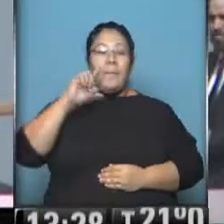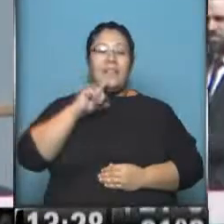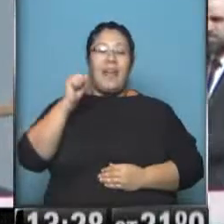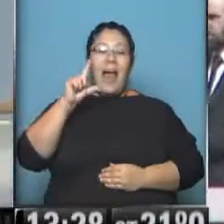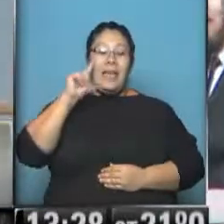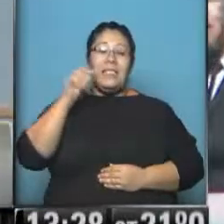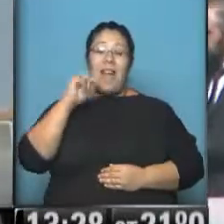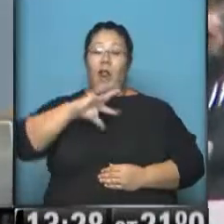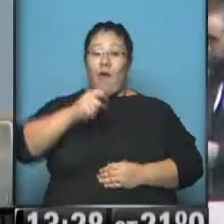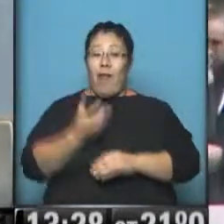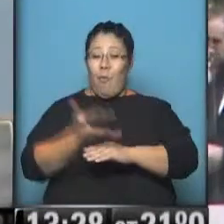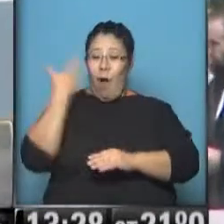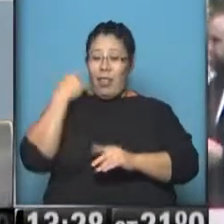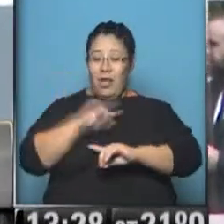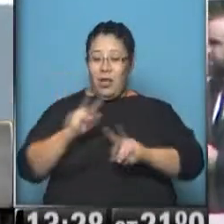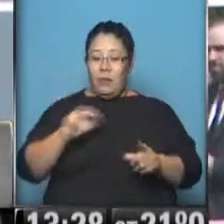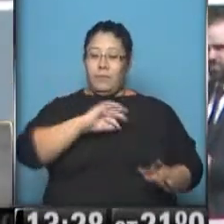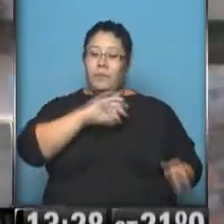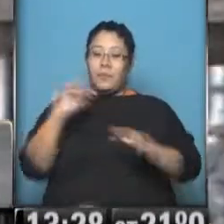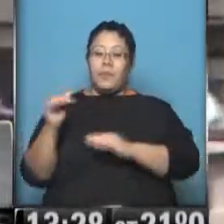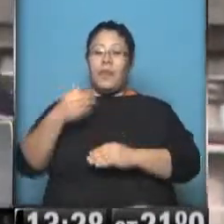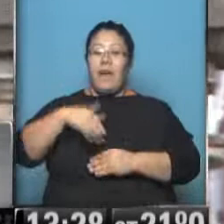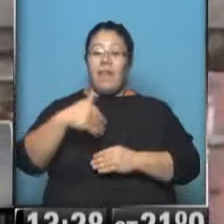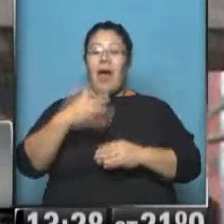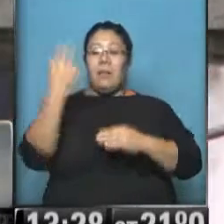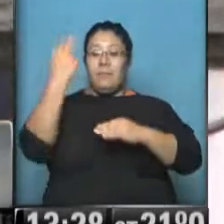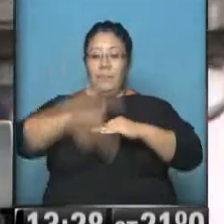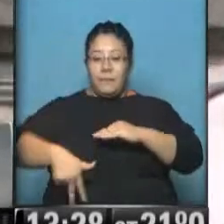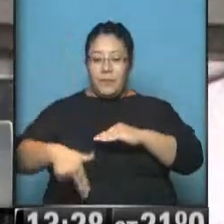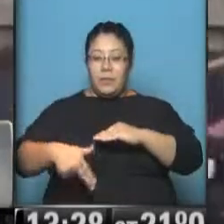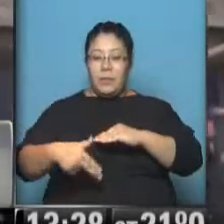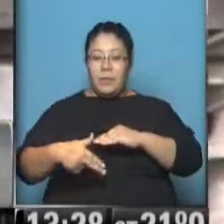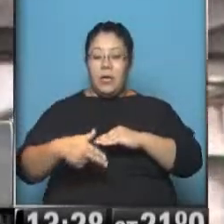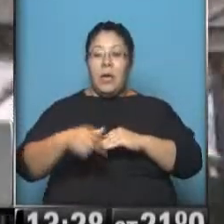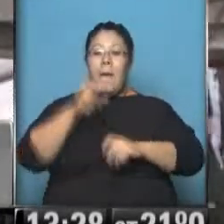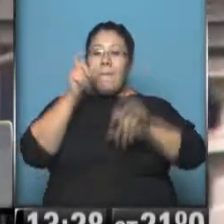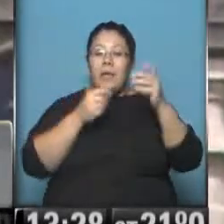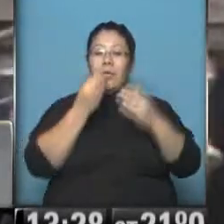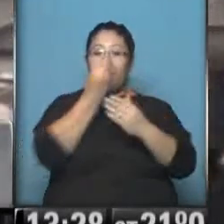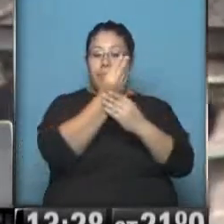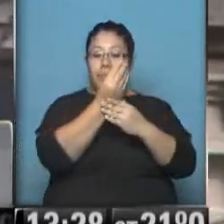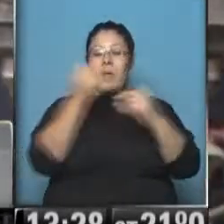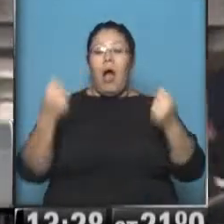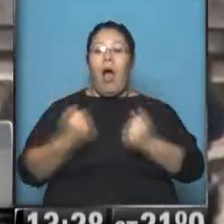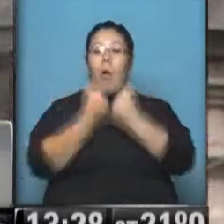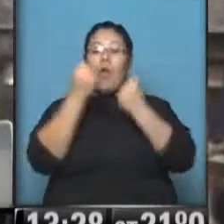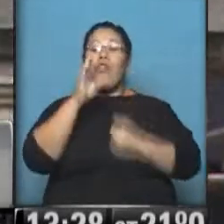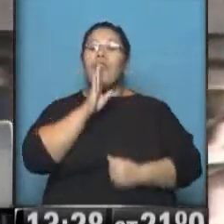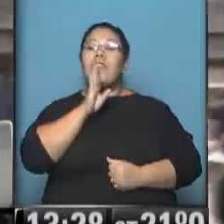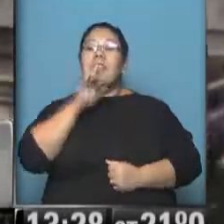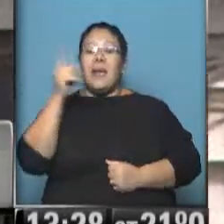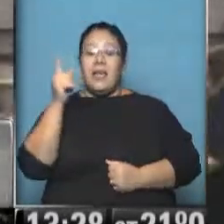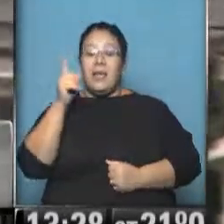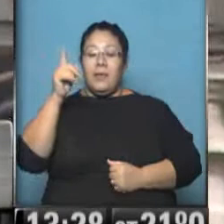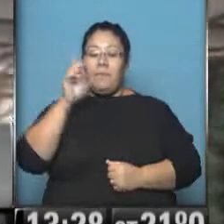A menos de 10 días de que venza el plazo para un acuerdo, altos funcionarios de Estados Unidos e Irán coincidieron en haber alcanzado un